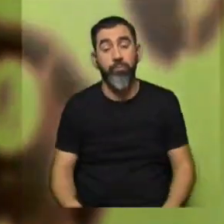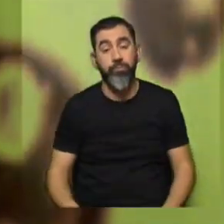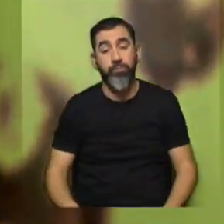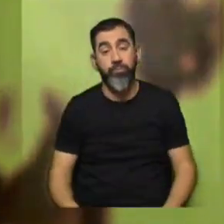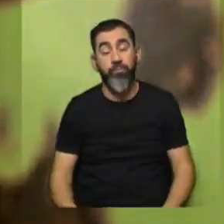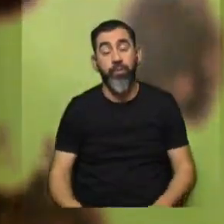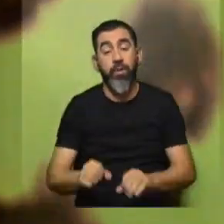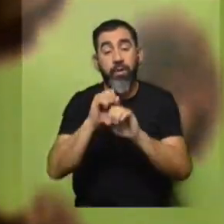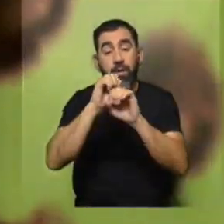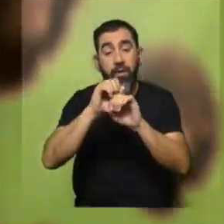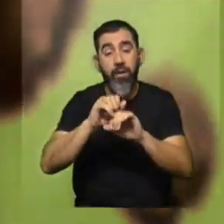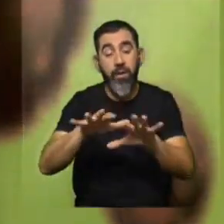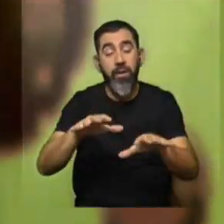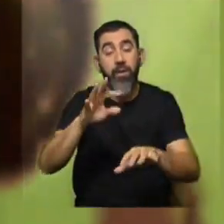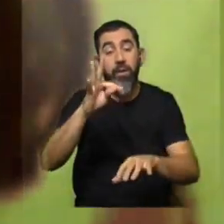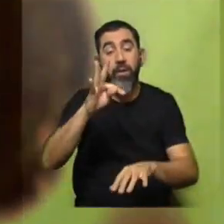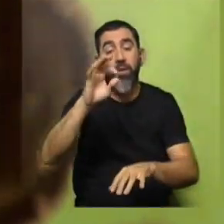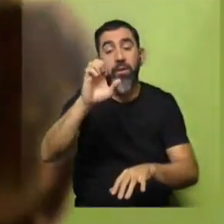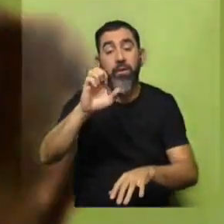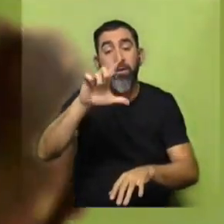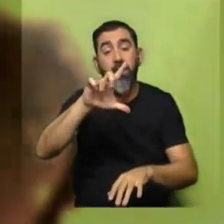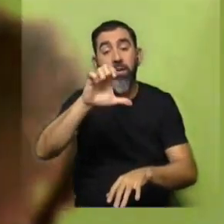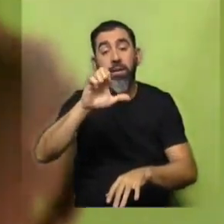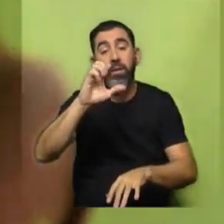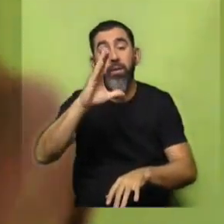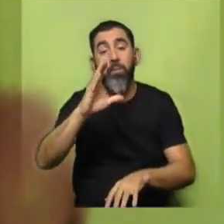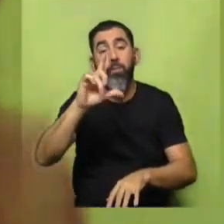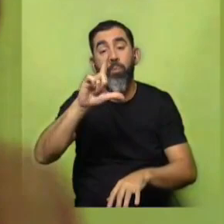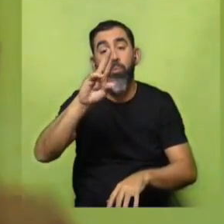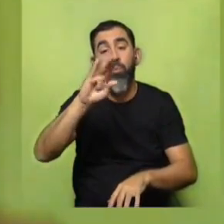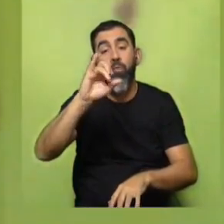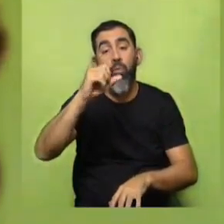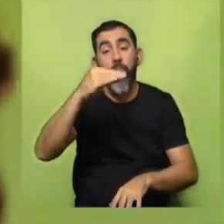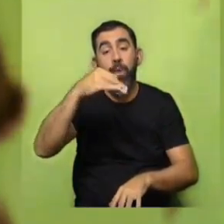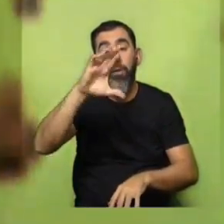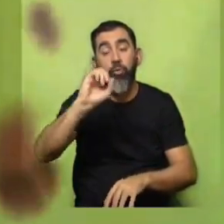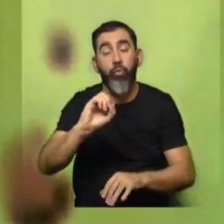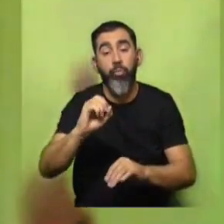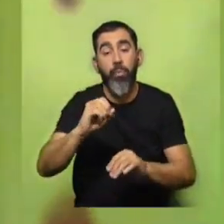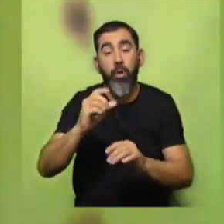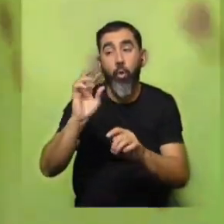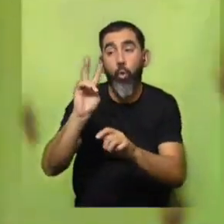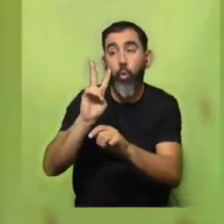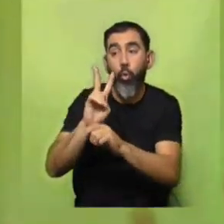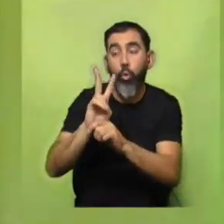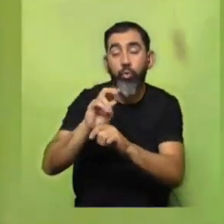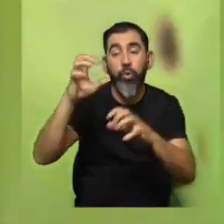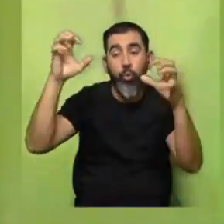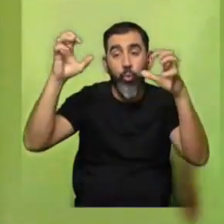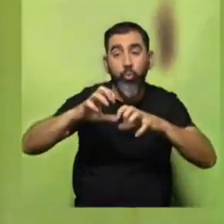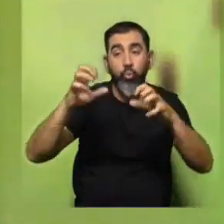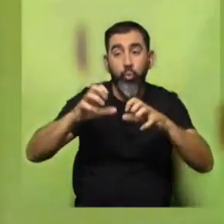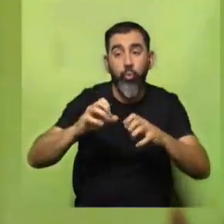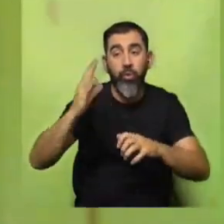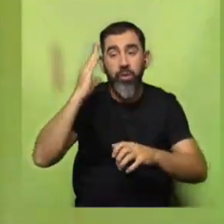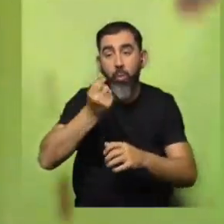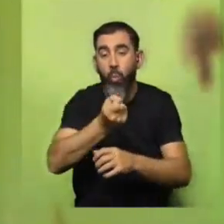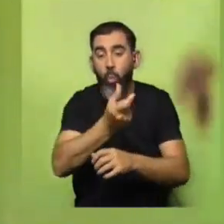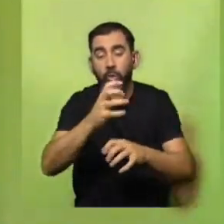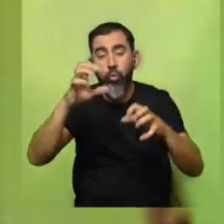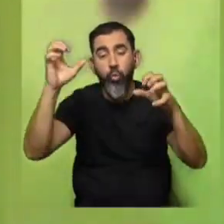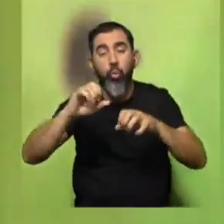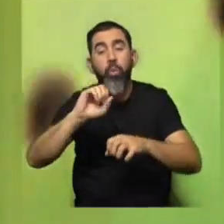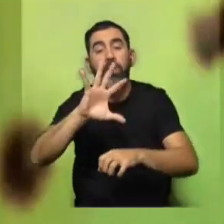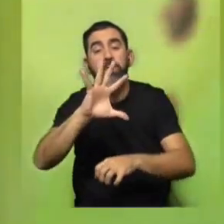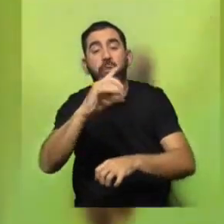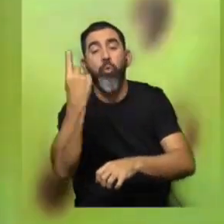red de telepluviómetros para la medición de la lluvia, que también estos son automáticos, es un instrumento que mide la precipitación cada